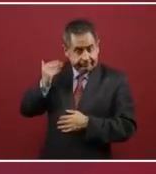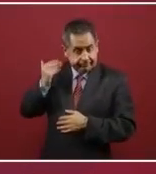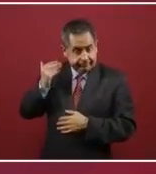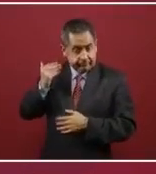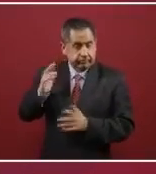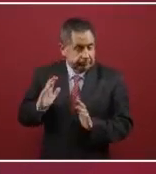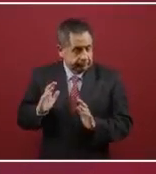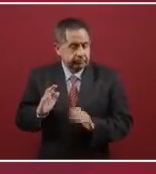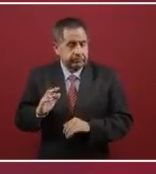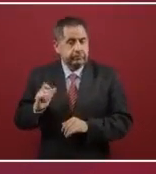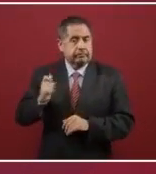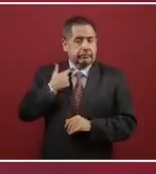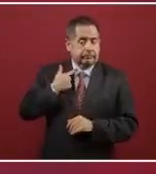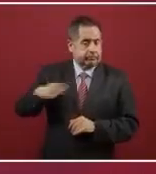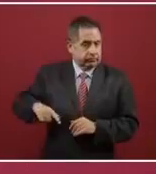que